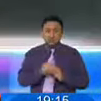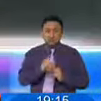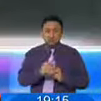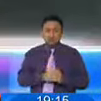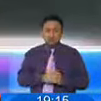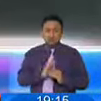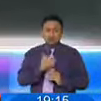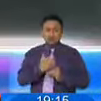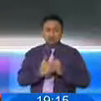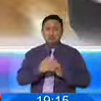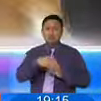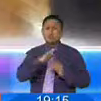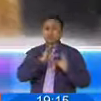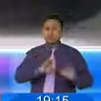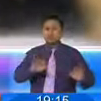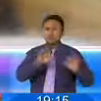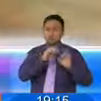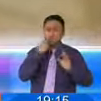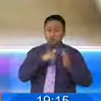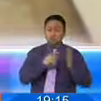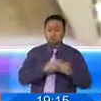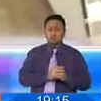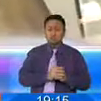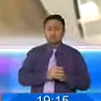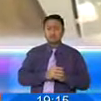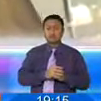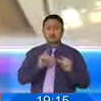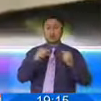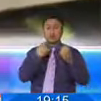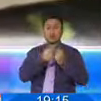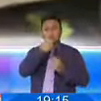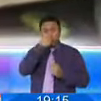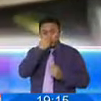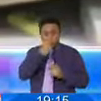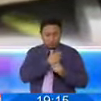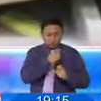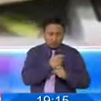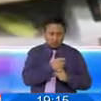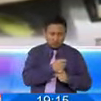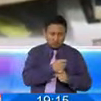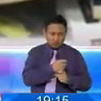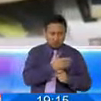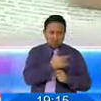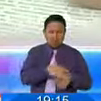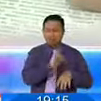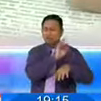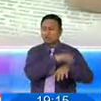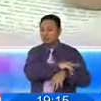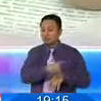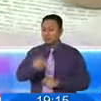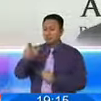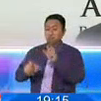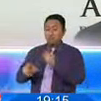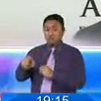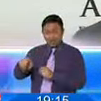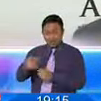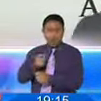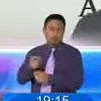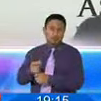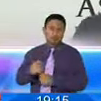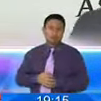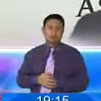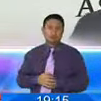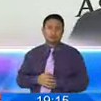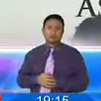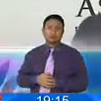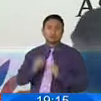lado procesos más importantes como el perseguir y encarcelar a narcotraficantes, se han dedicado, dice, a perseguir a los ciudadanos. Y vamos